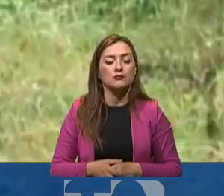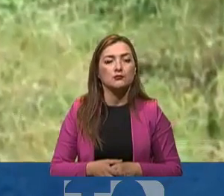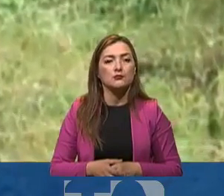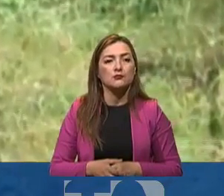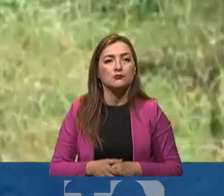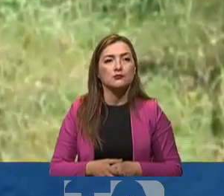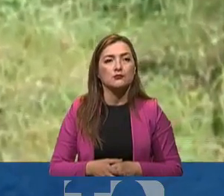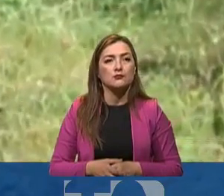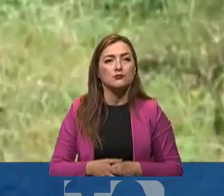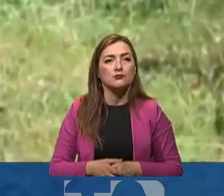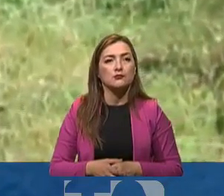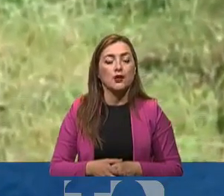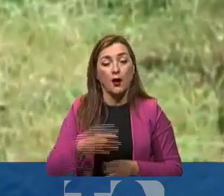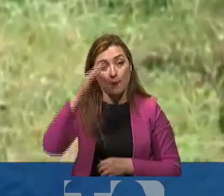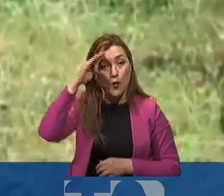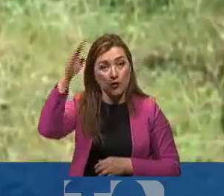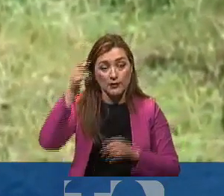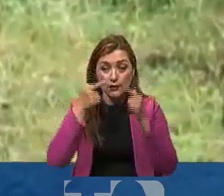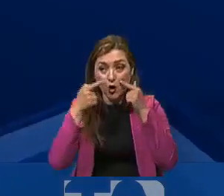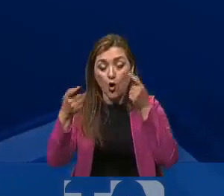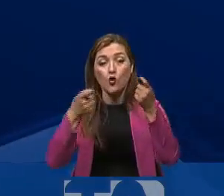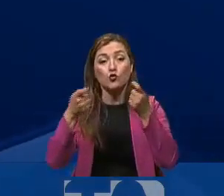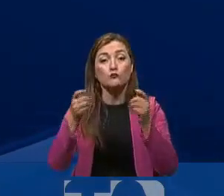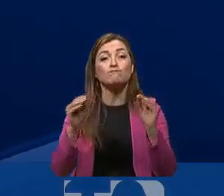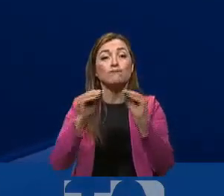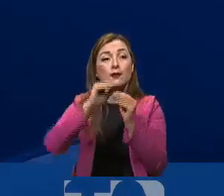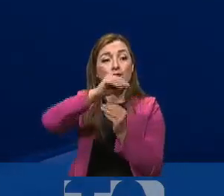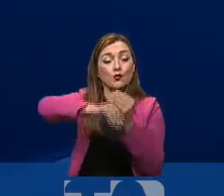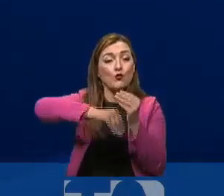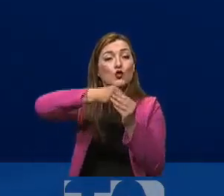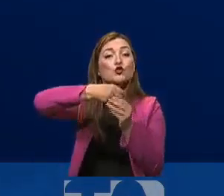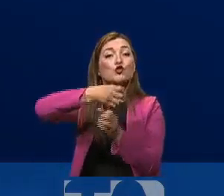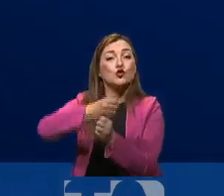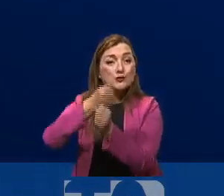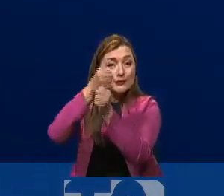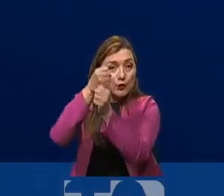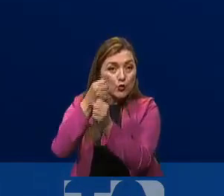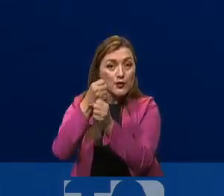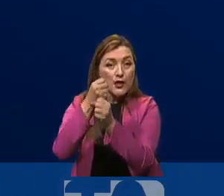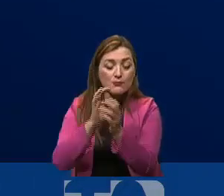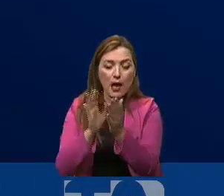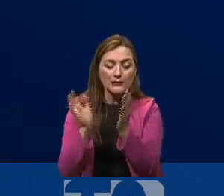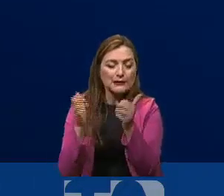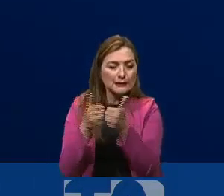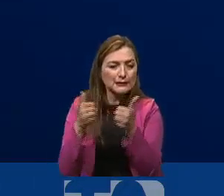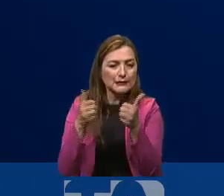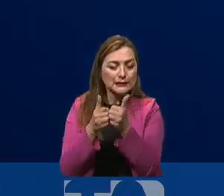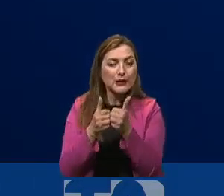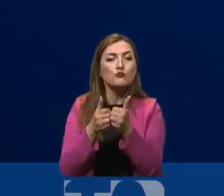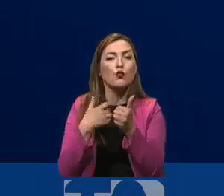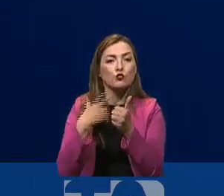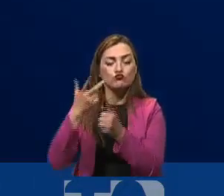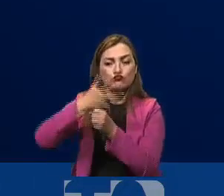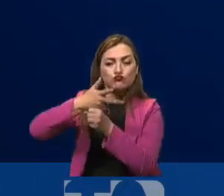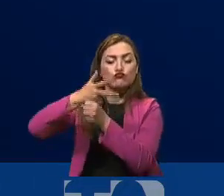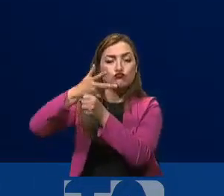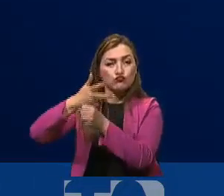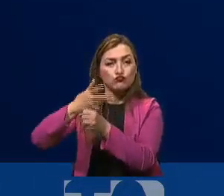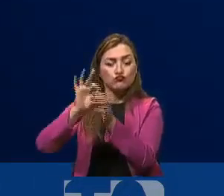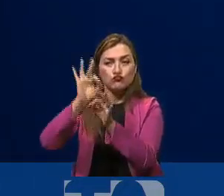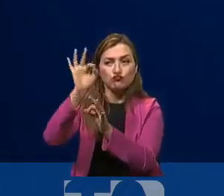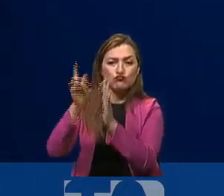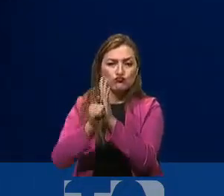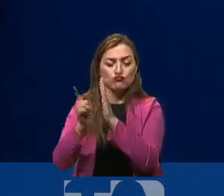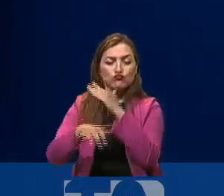presencia policial, pero sí se necesita una inversión en temas de seguridad. Ya lo ha dicho usted, no es el único lugar que hemos intervenido